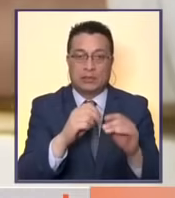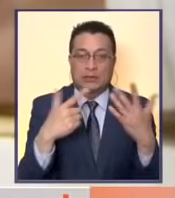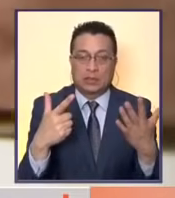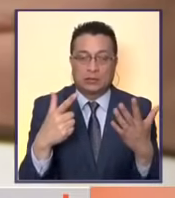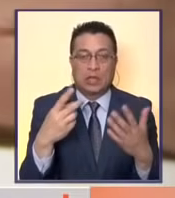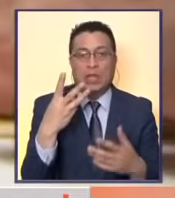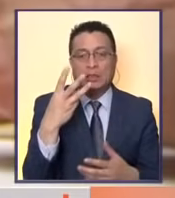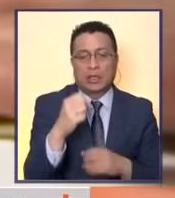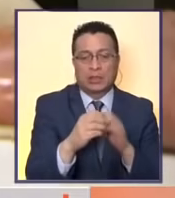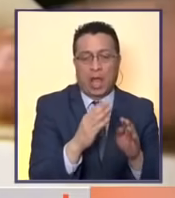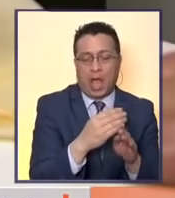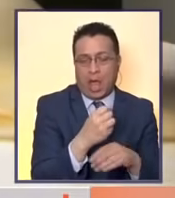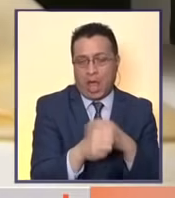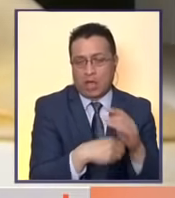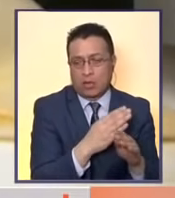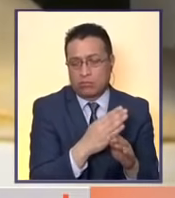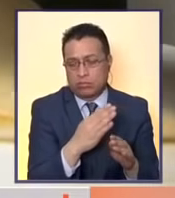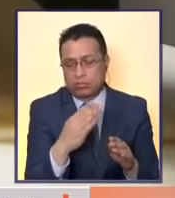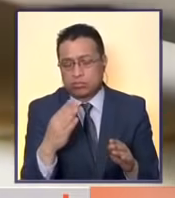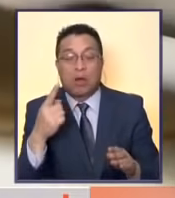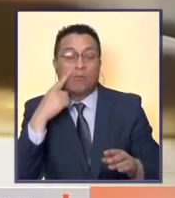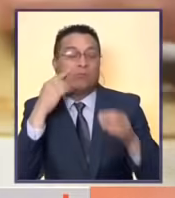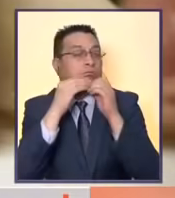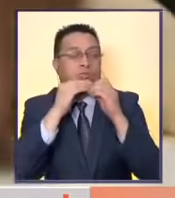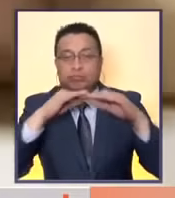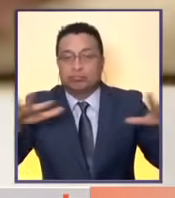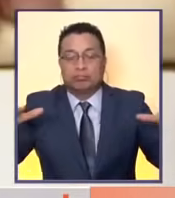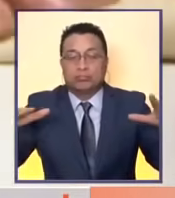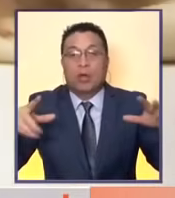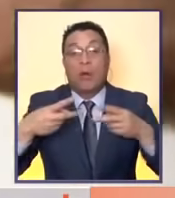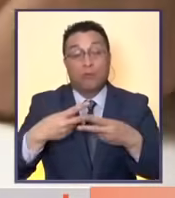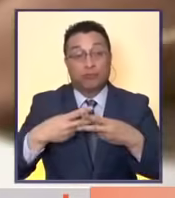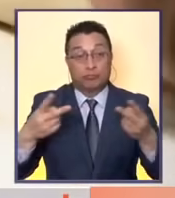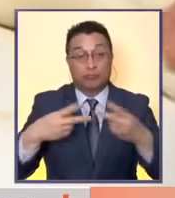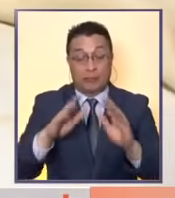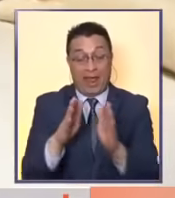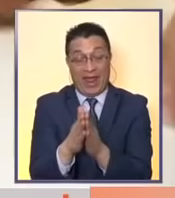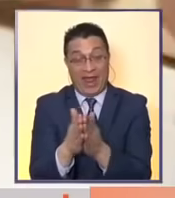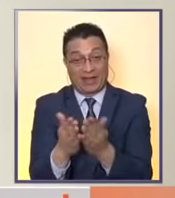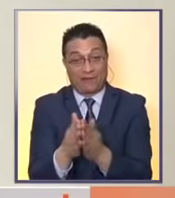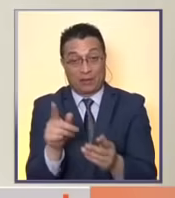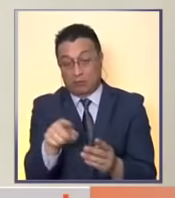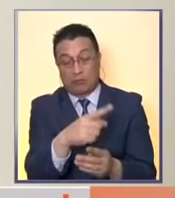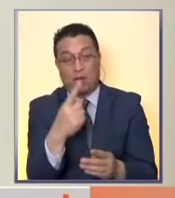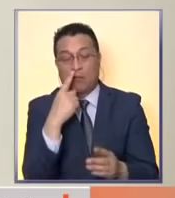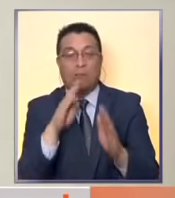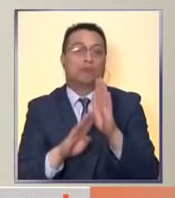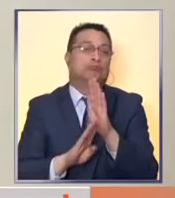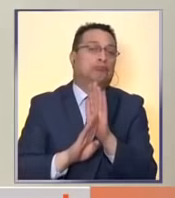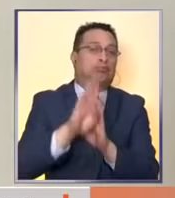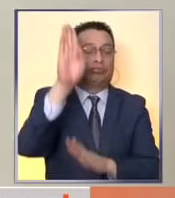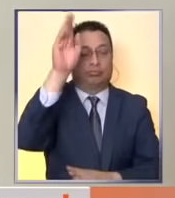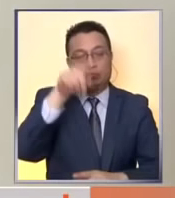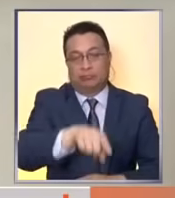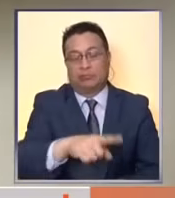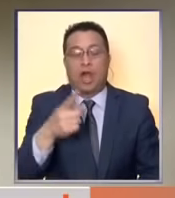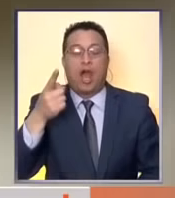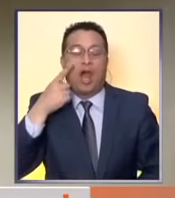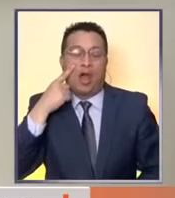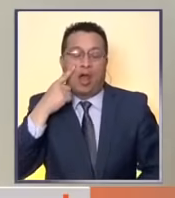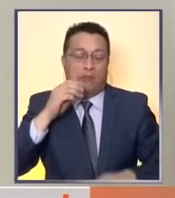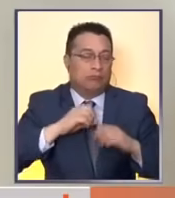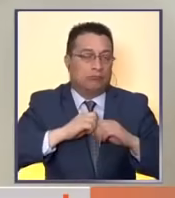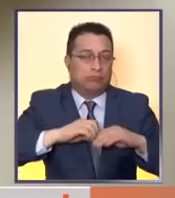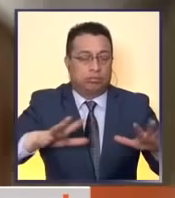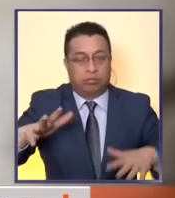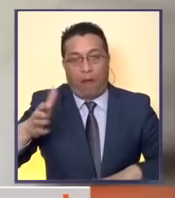30 años para que las conocieran masivamente. La publicación en una revista las hizo despegar, hacerse más conocidas. La